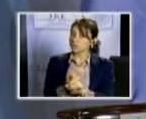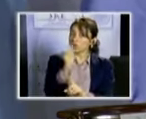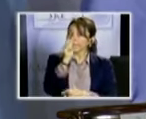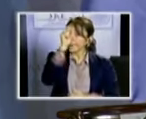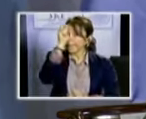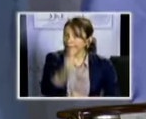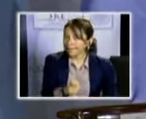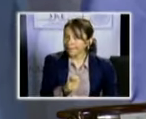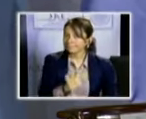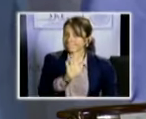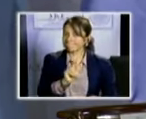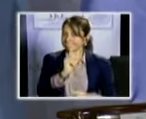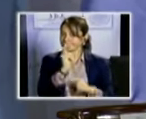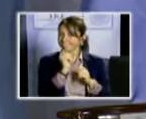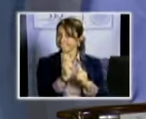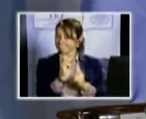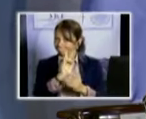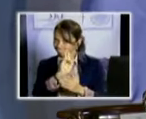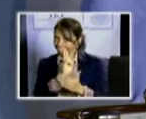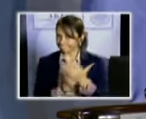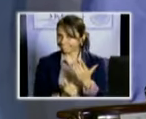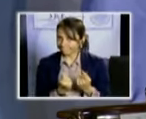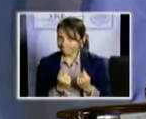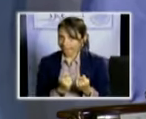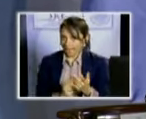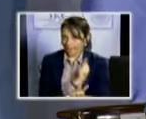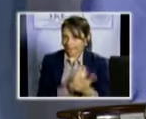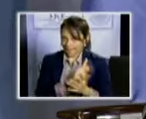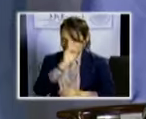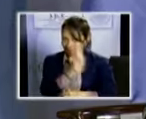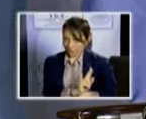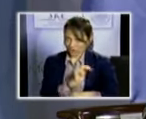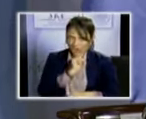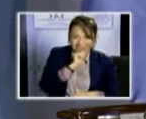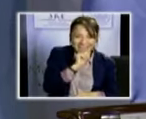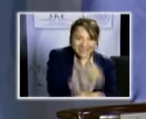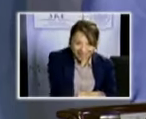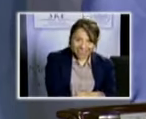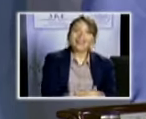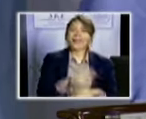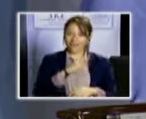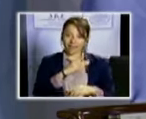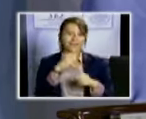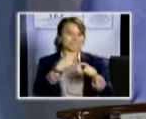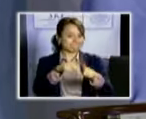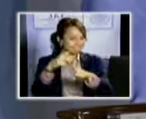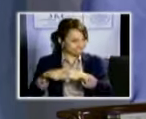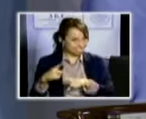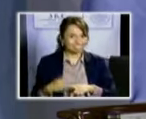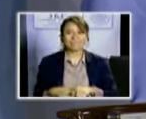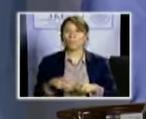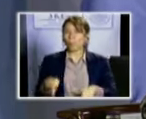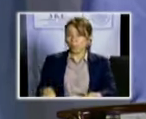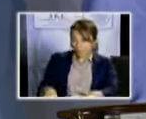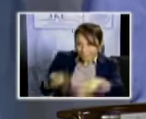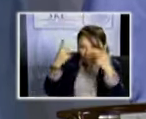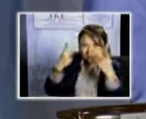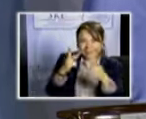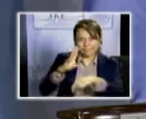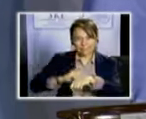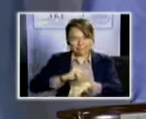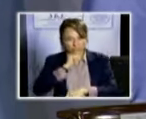tráfico. ¿Por qué? Porque las grandes organizaciones criminales en este país, si